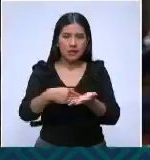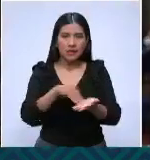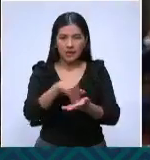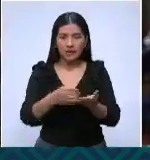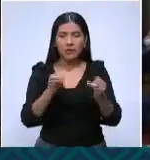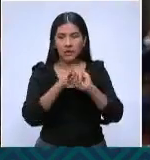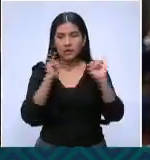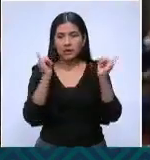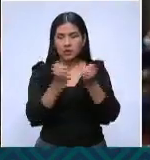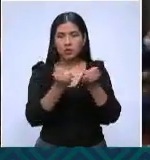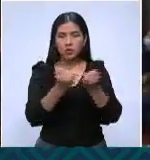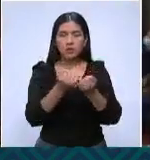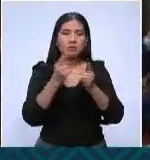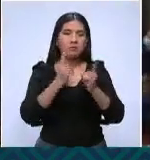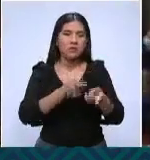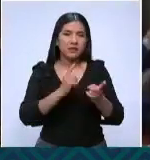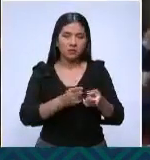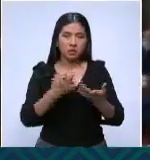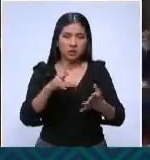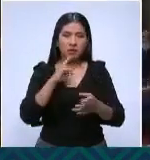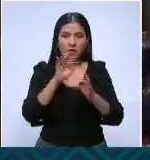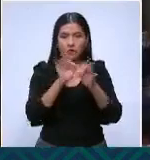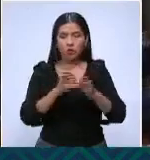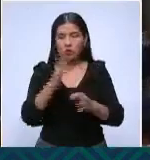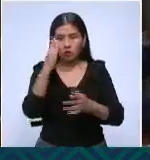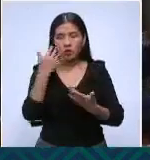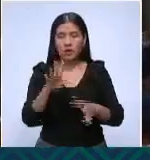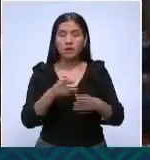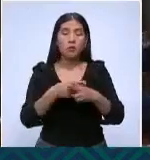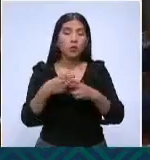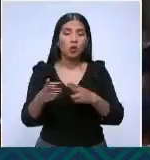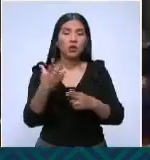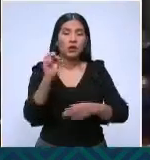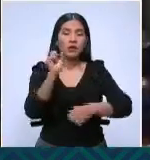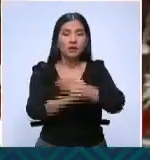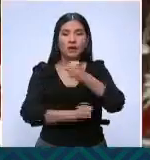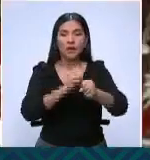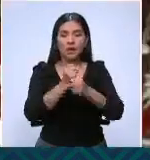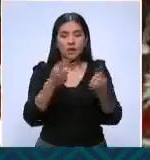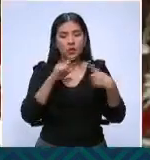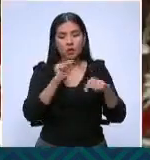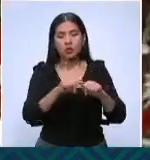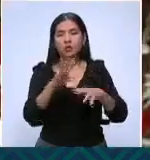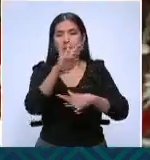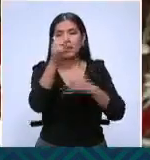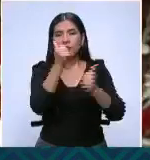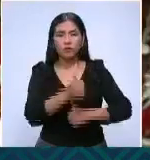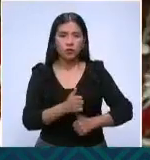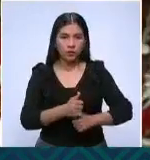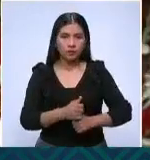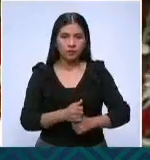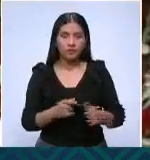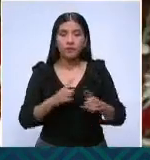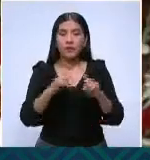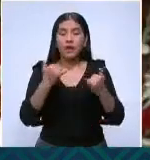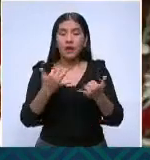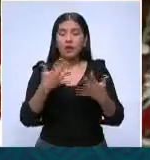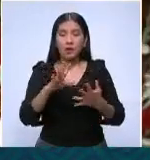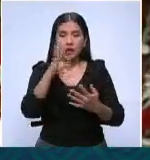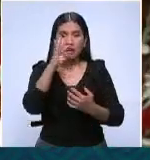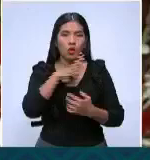institucionalidad del mencionado foro regional próximo a cumplir 30 años de su fundación. El veto de